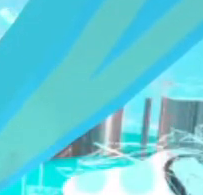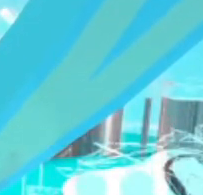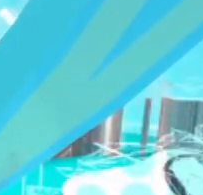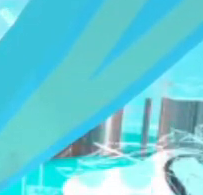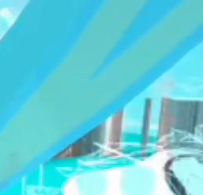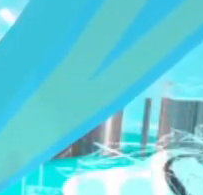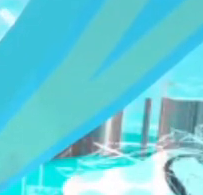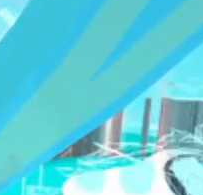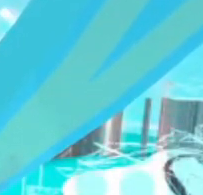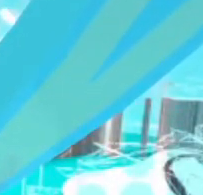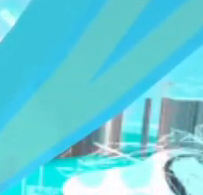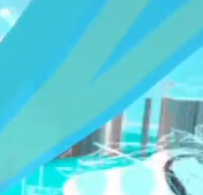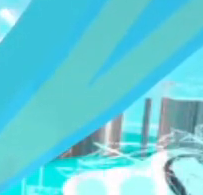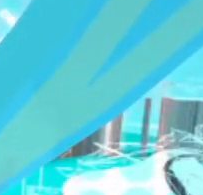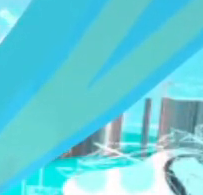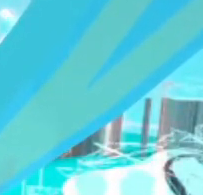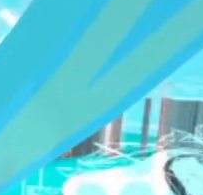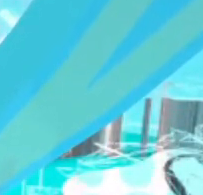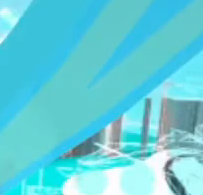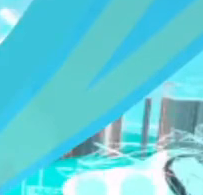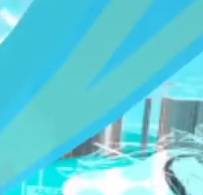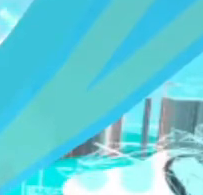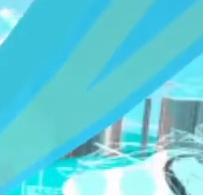a 4.95%.